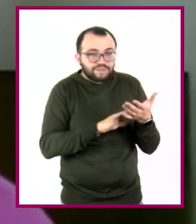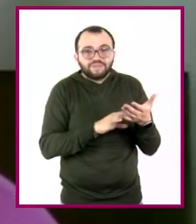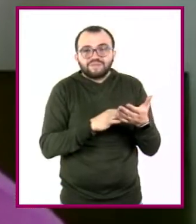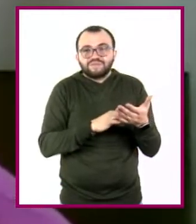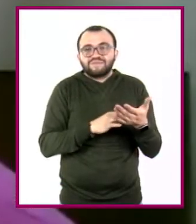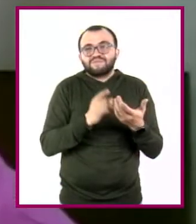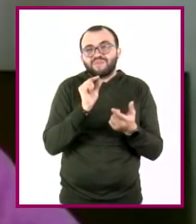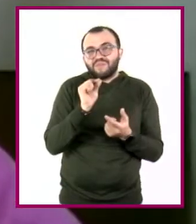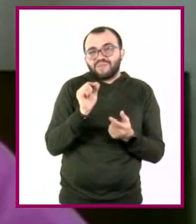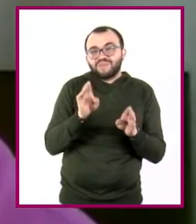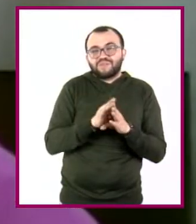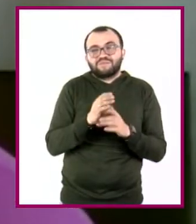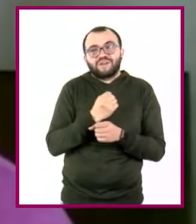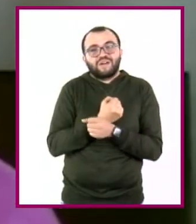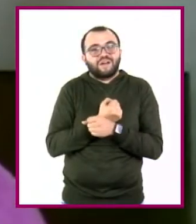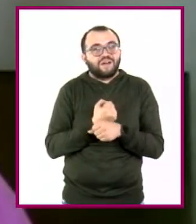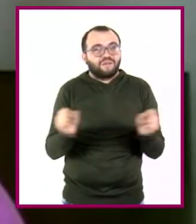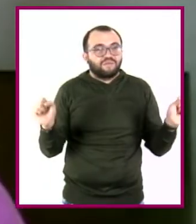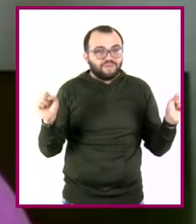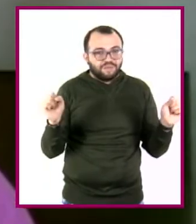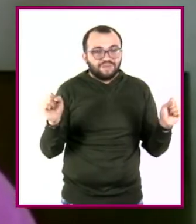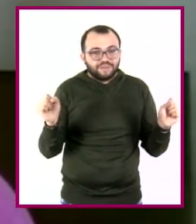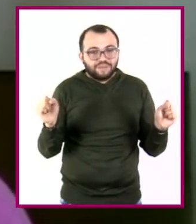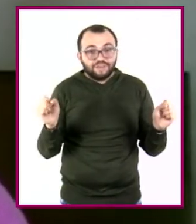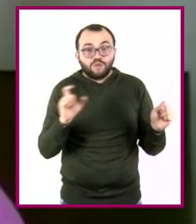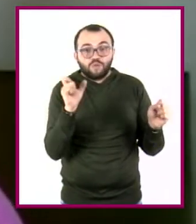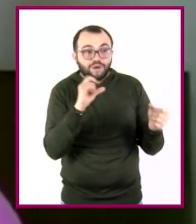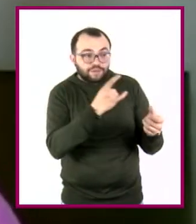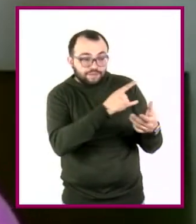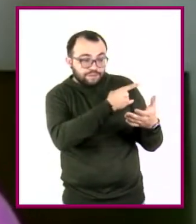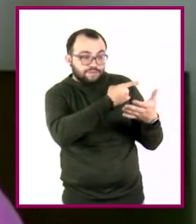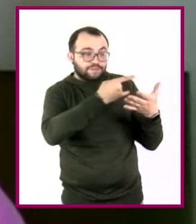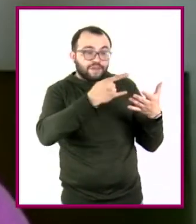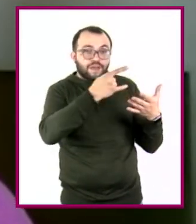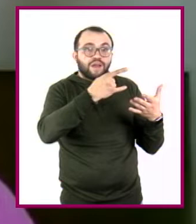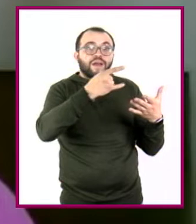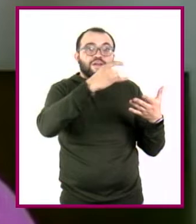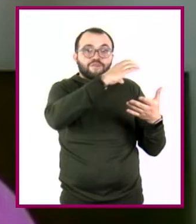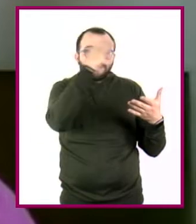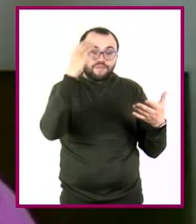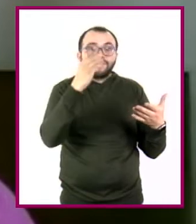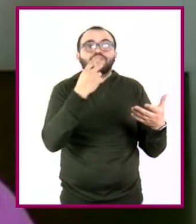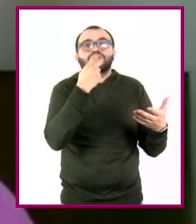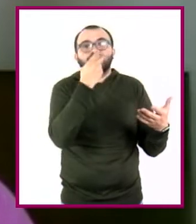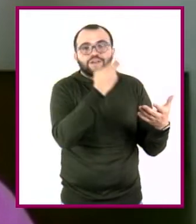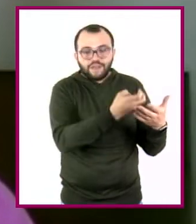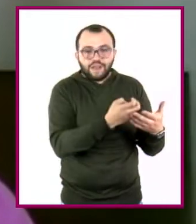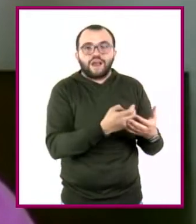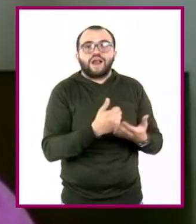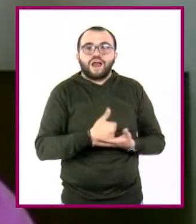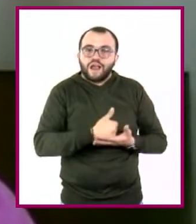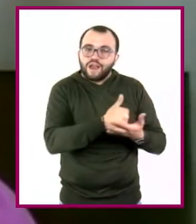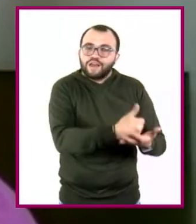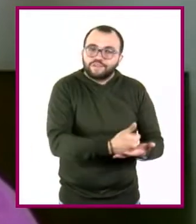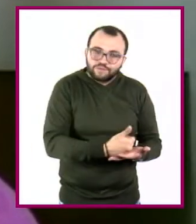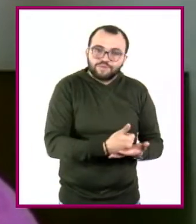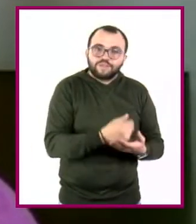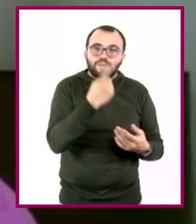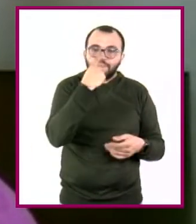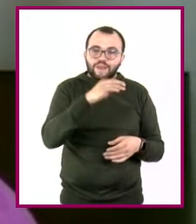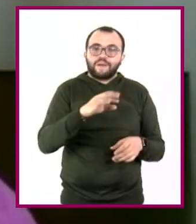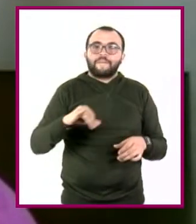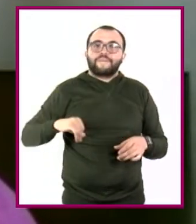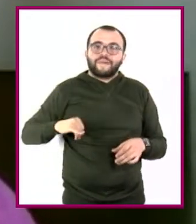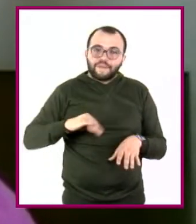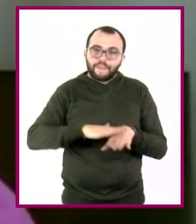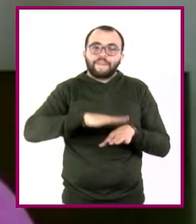resultar monótono y hasta fastidioso, ¿no? En ese sentido, creo que los estímulos visuales, sí, esta idea de que una imagen vale